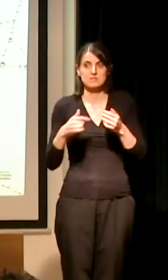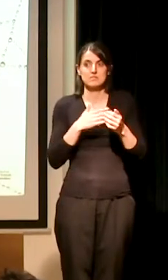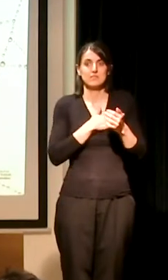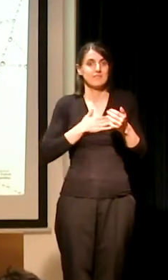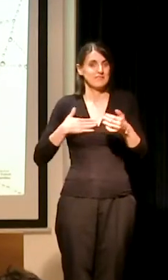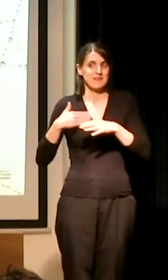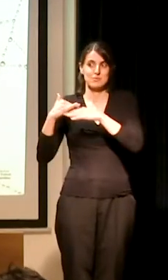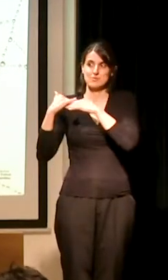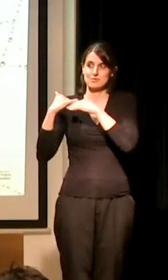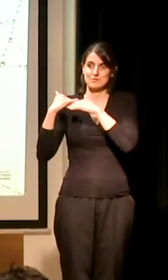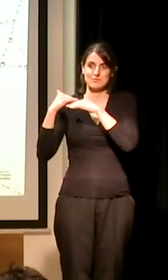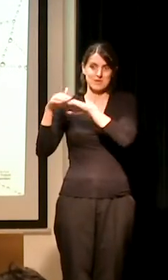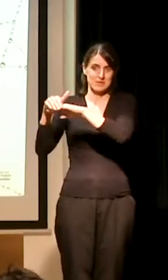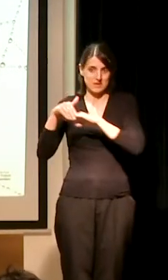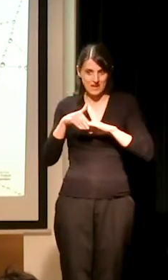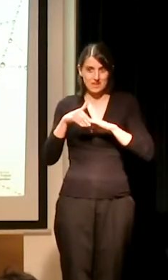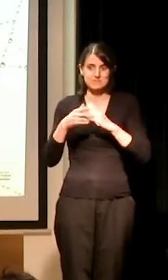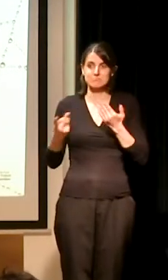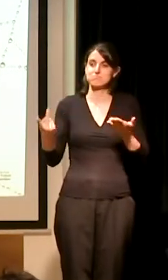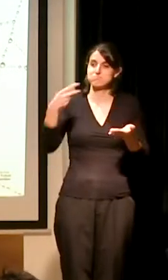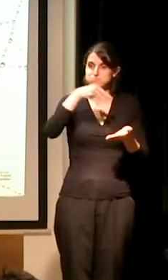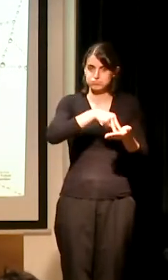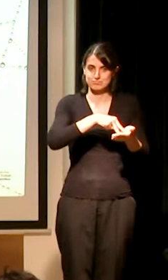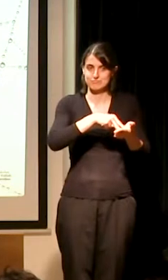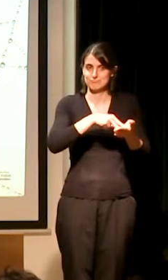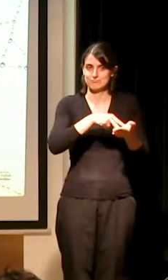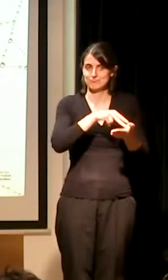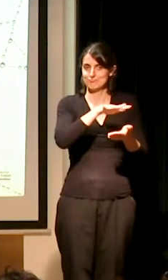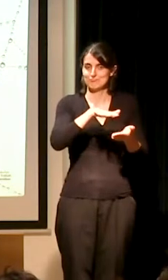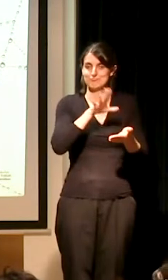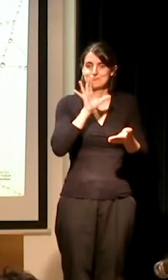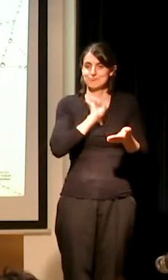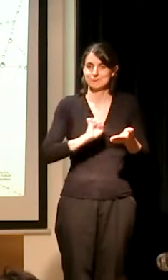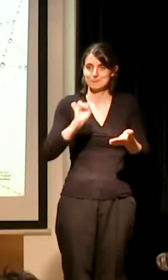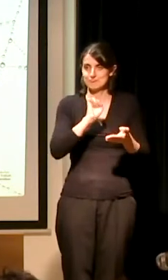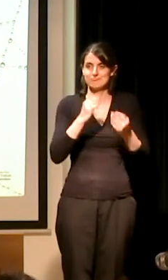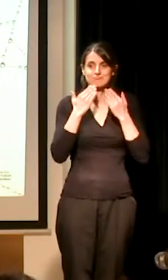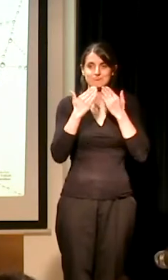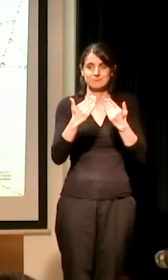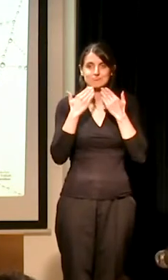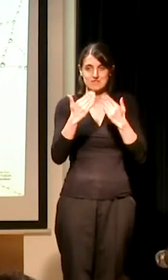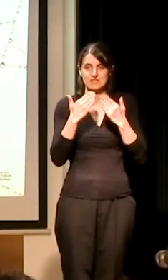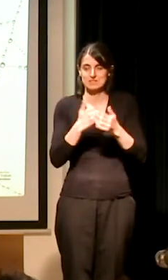tener, no sabíamos en dónde, y te hemos ubicado en un sitio fantástico, y gracias por la invitación.